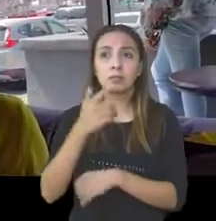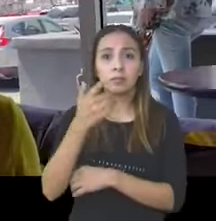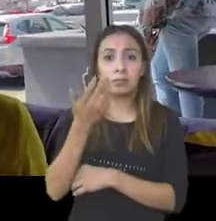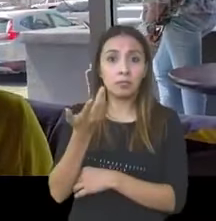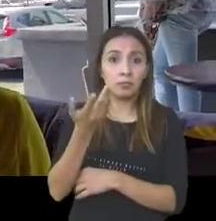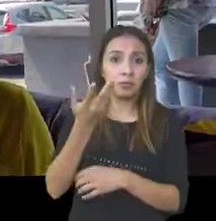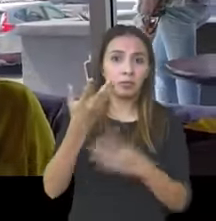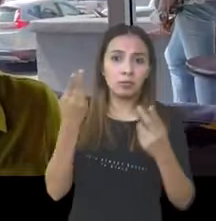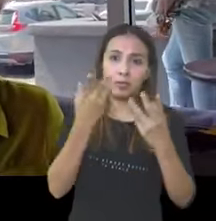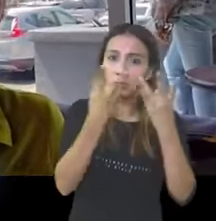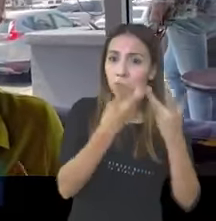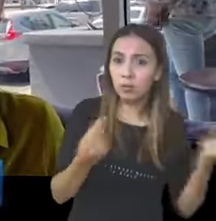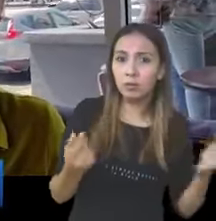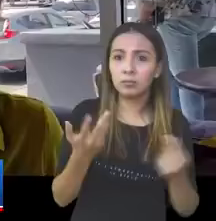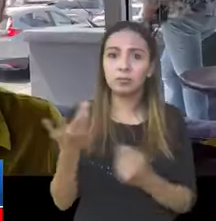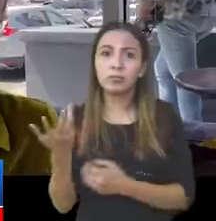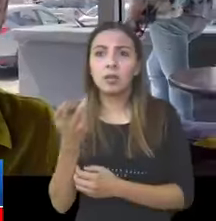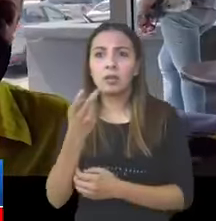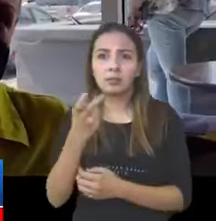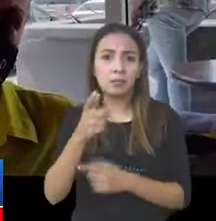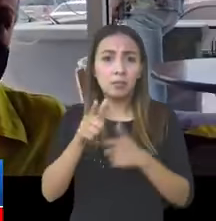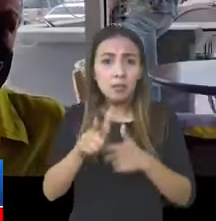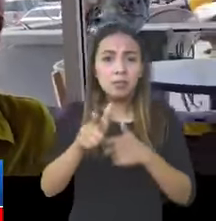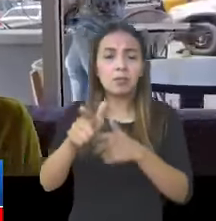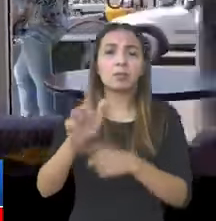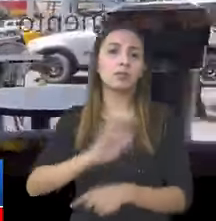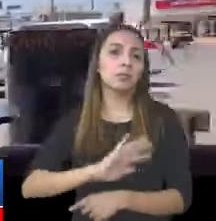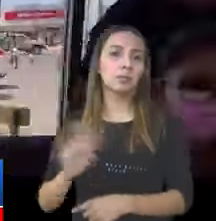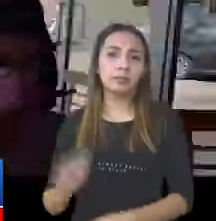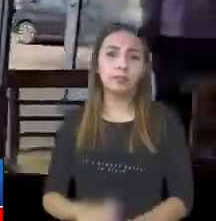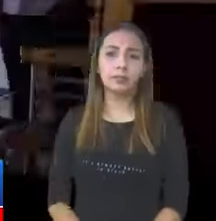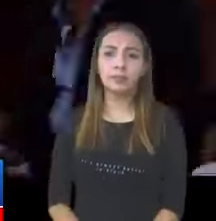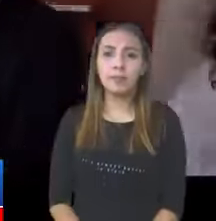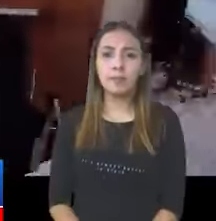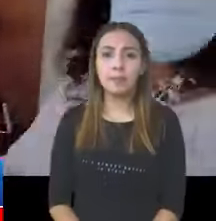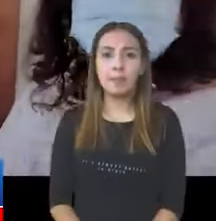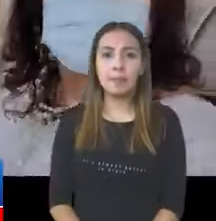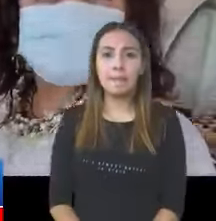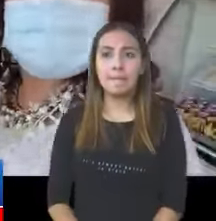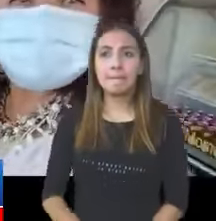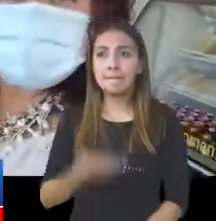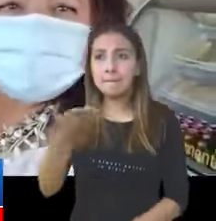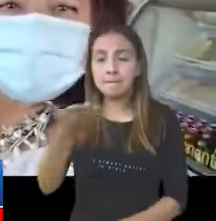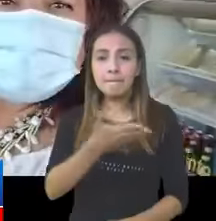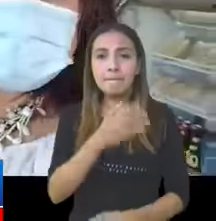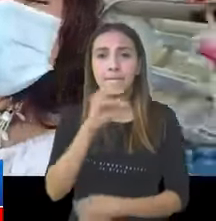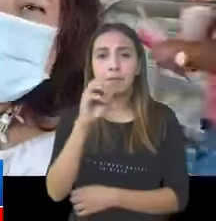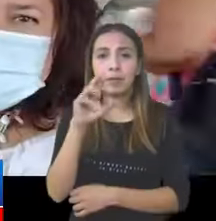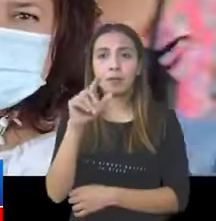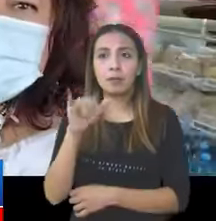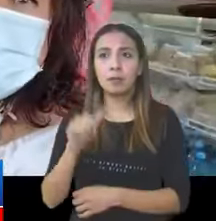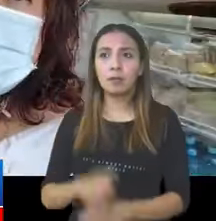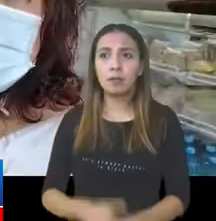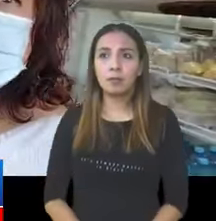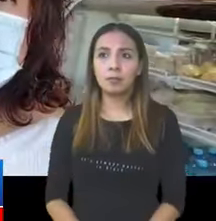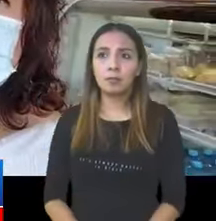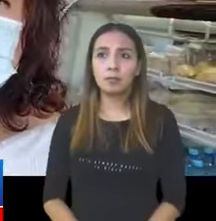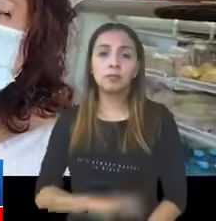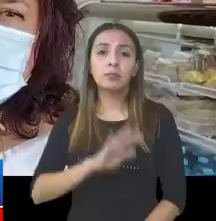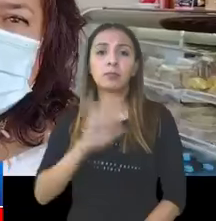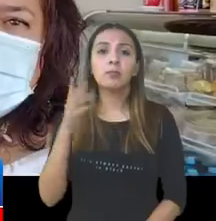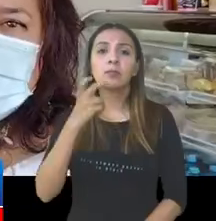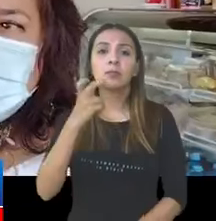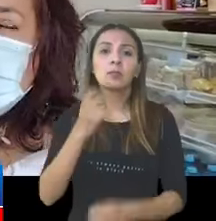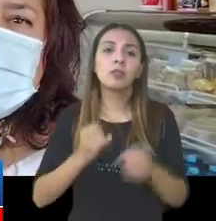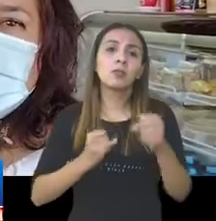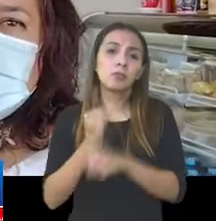arregle otra cosa. O sea, no podemos ya seguir con esto. Correcto. ¿Verdad? Así es. Adelante, Dalia. Bueno, pues es una decisión que ellos toman, es